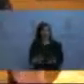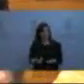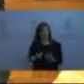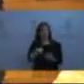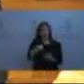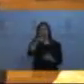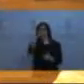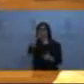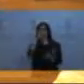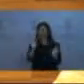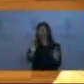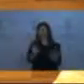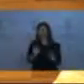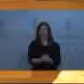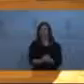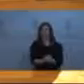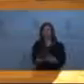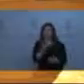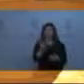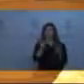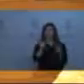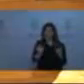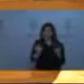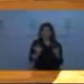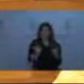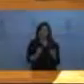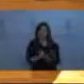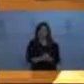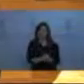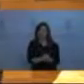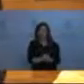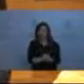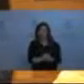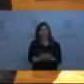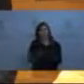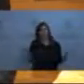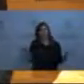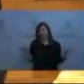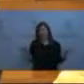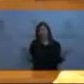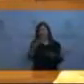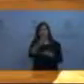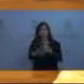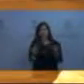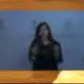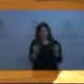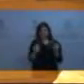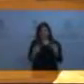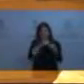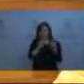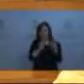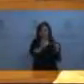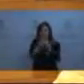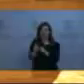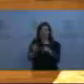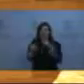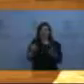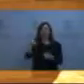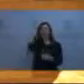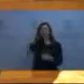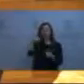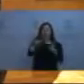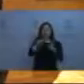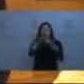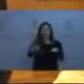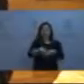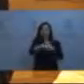preocuparía. Si esto es así, es más, apaga y vámonos, ¿no?, con la empresa pública. Yo creo que tenemos una empresa pública